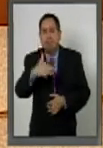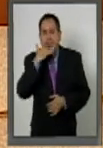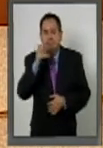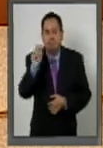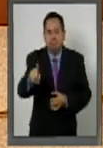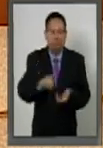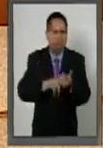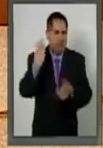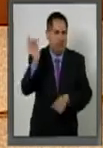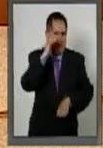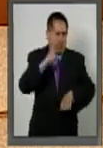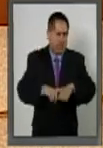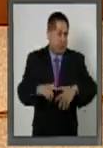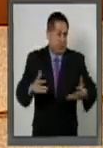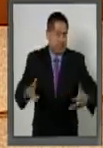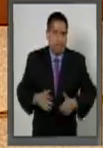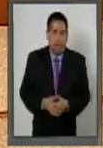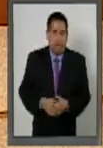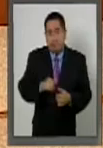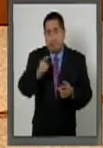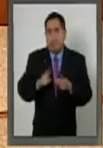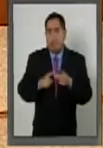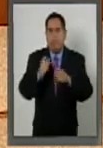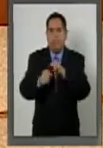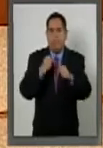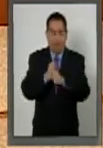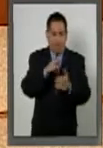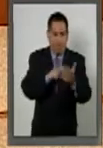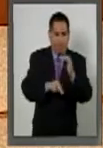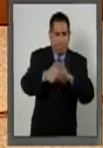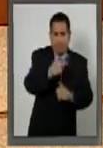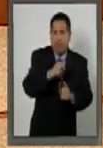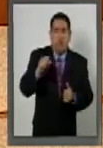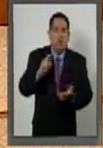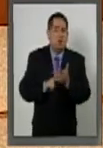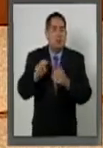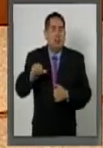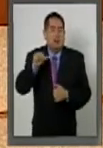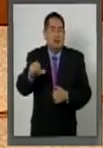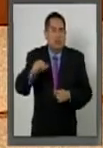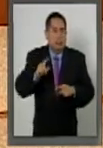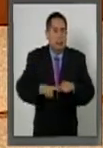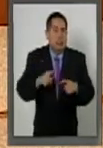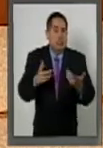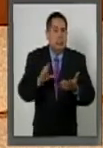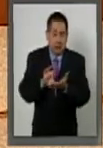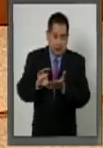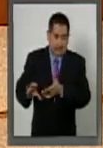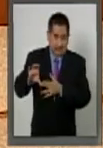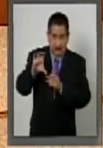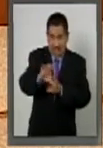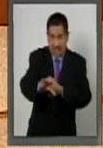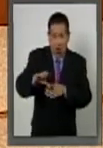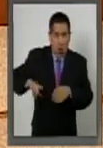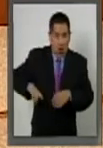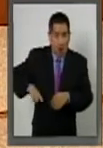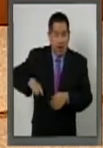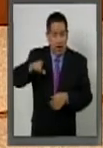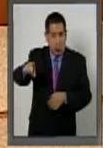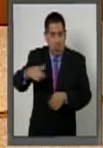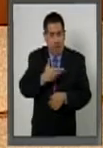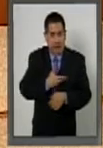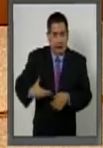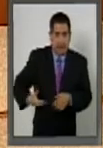otro dato del 2013 al 2016 la inversión del gobierno del